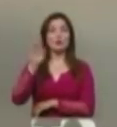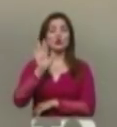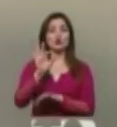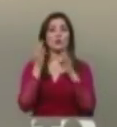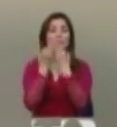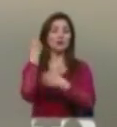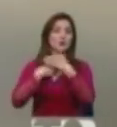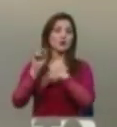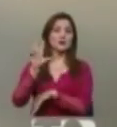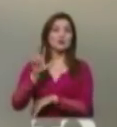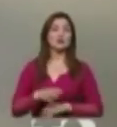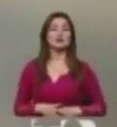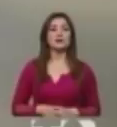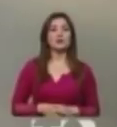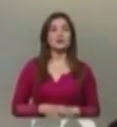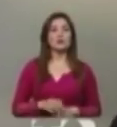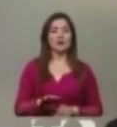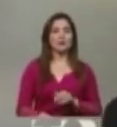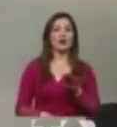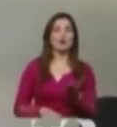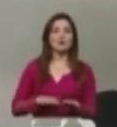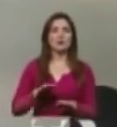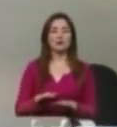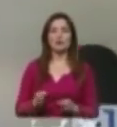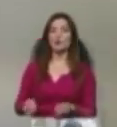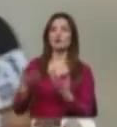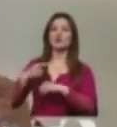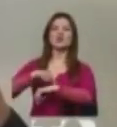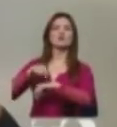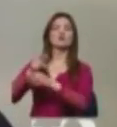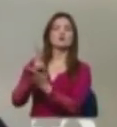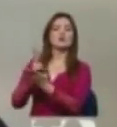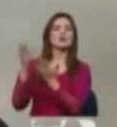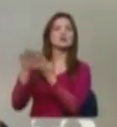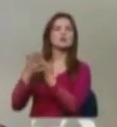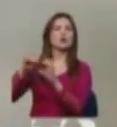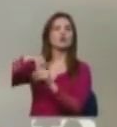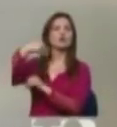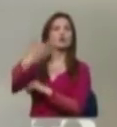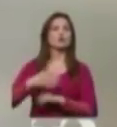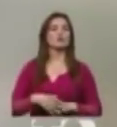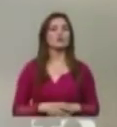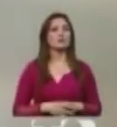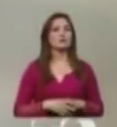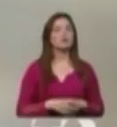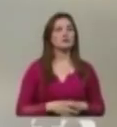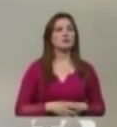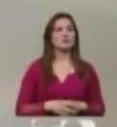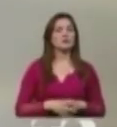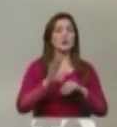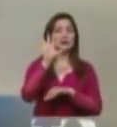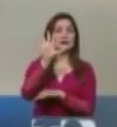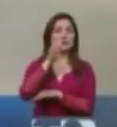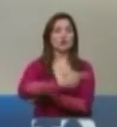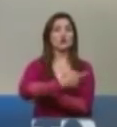de sus hijos. Llegaron caminando. ¿Cuánto tiempo estuvieron en la terminal? Sí, nosotros tenemos solamente 5